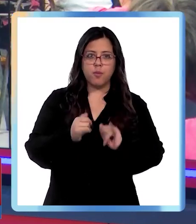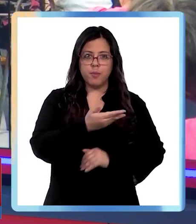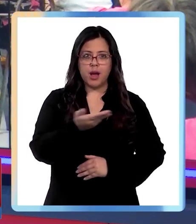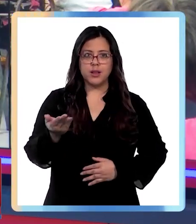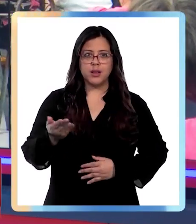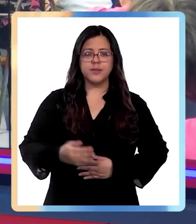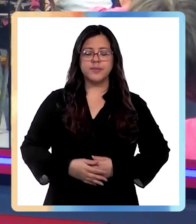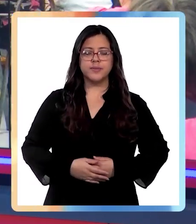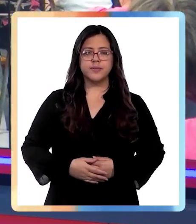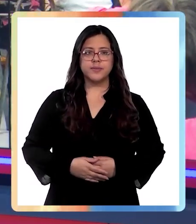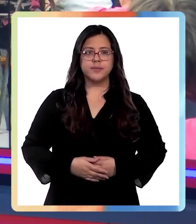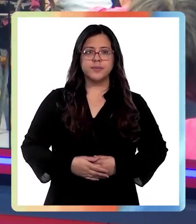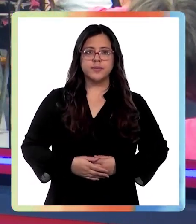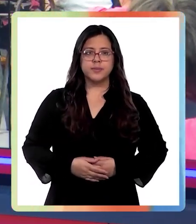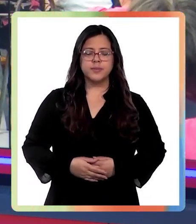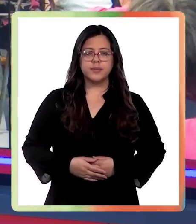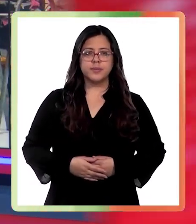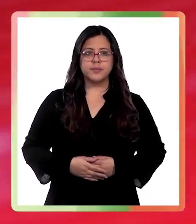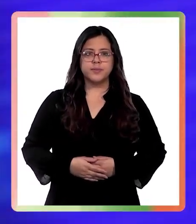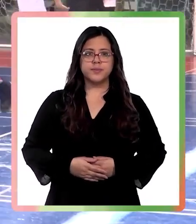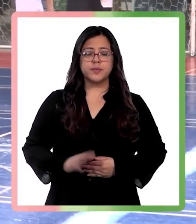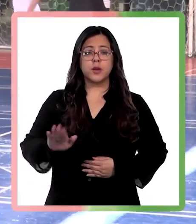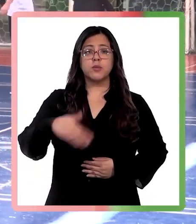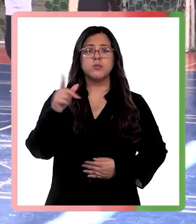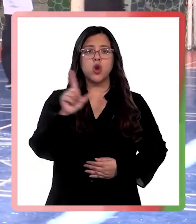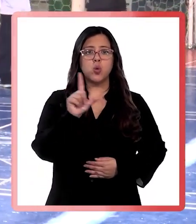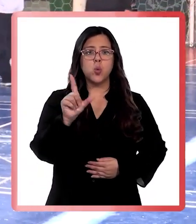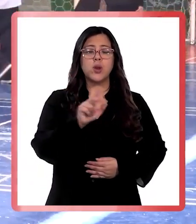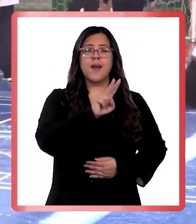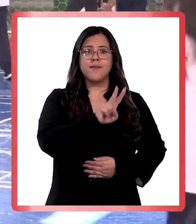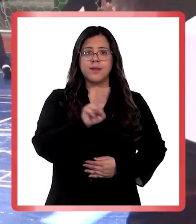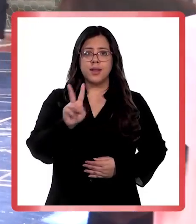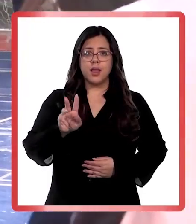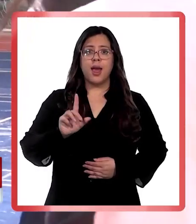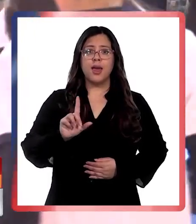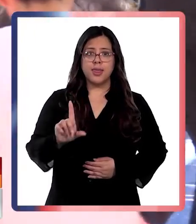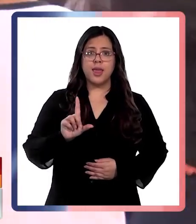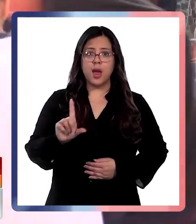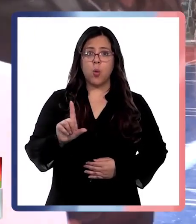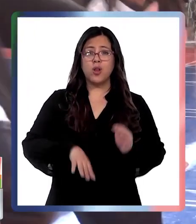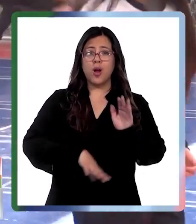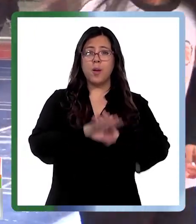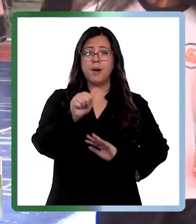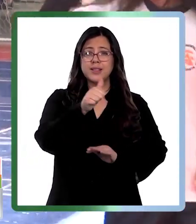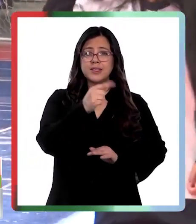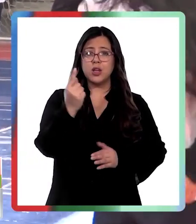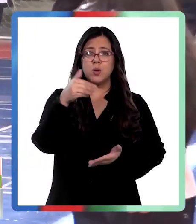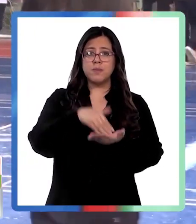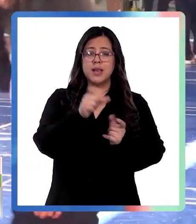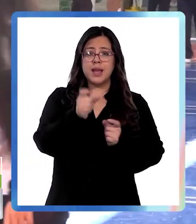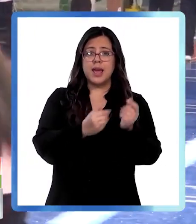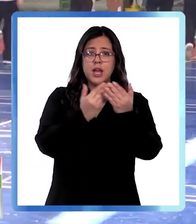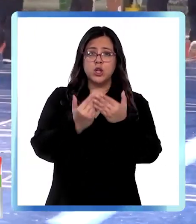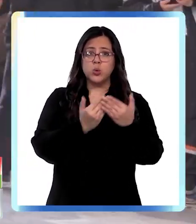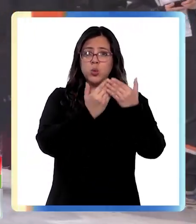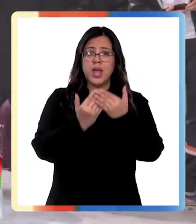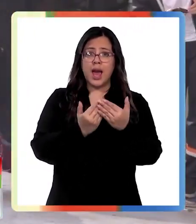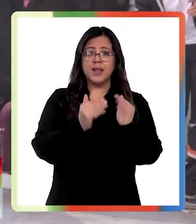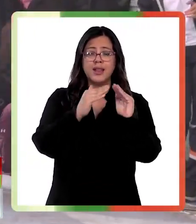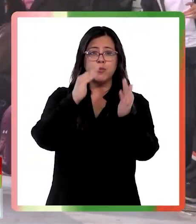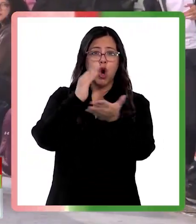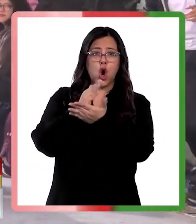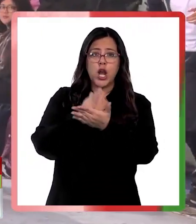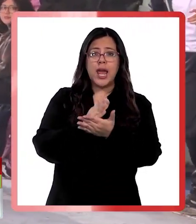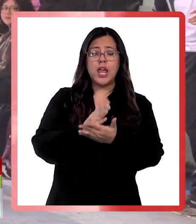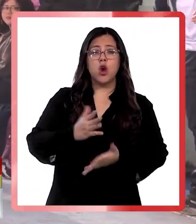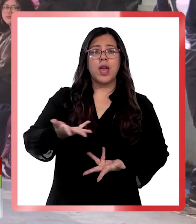con Antofagasta Televisión. El próximo lunes 22 de julio, más de 61.000